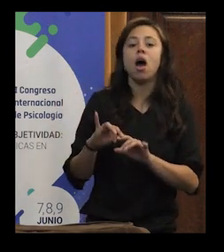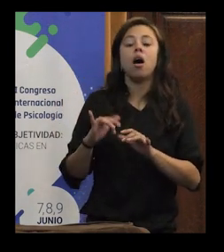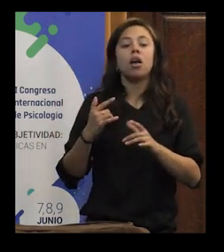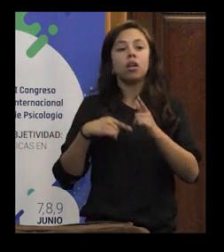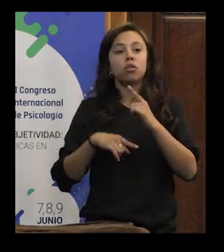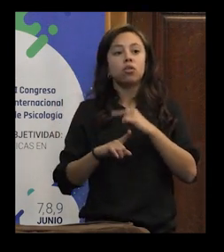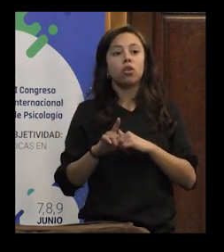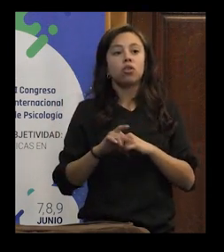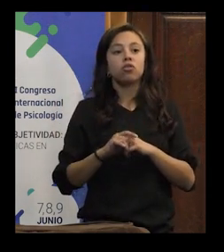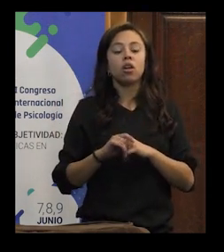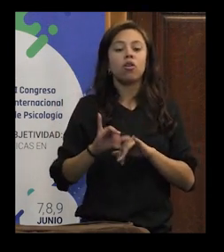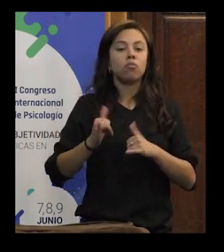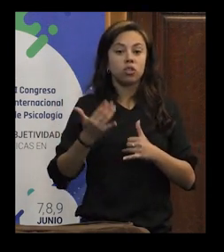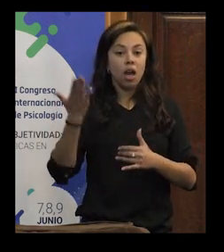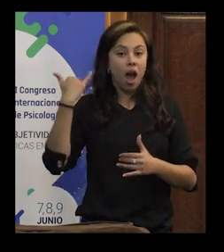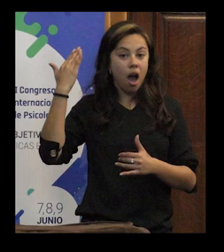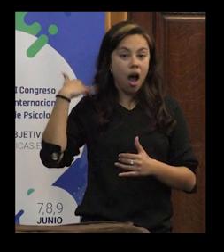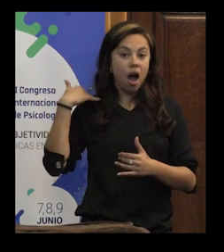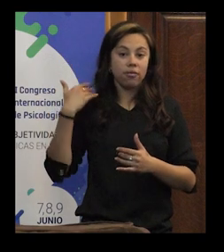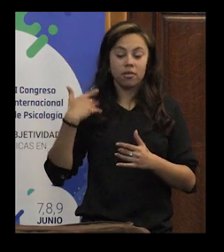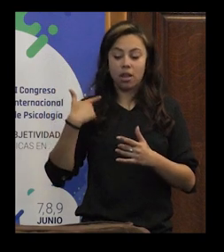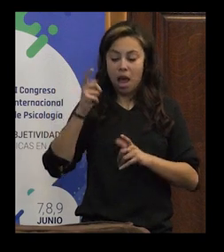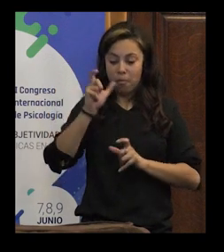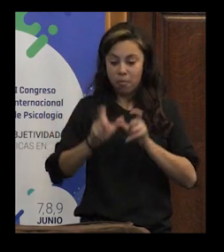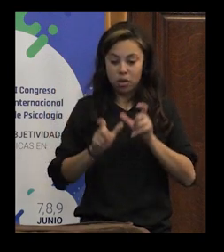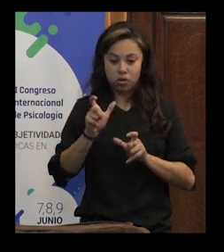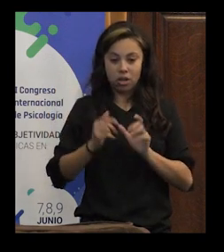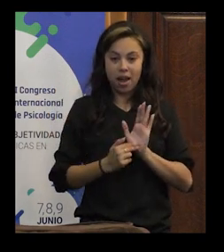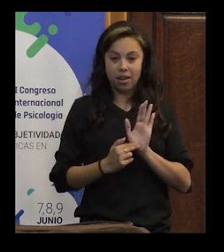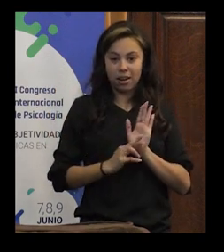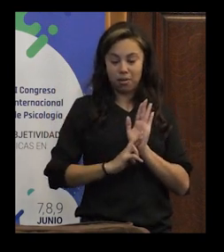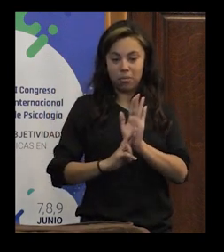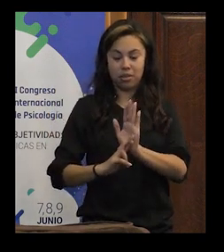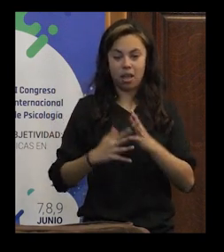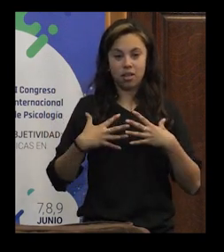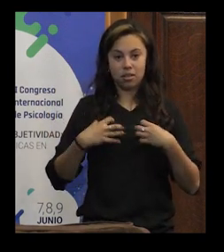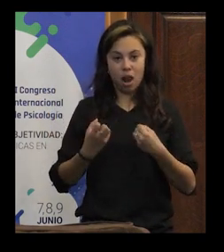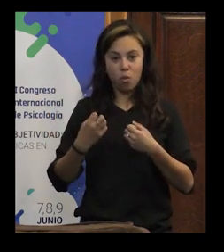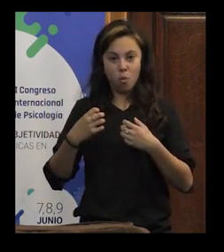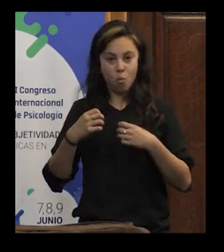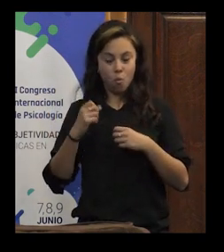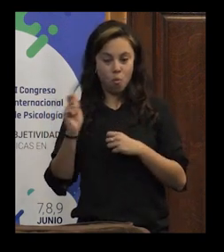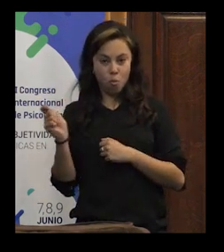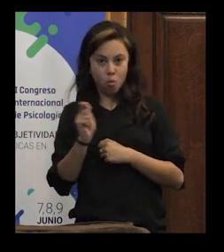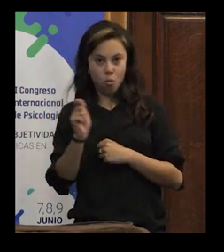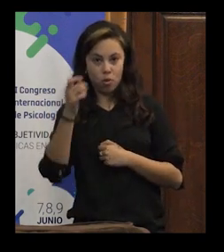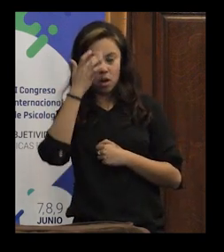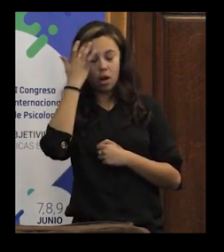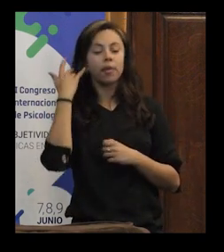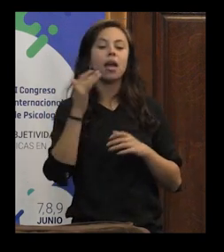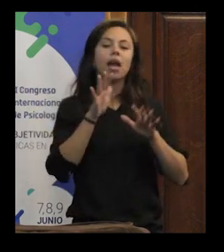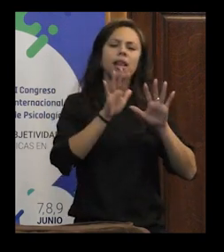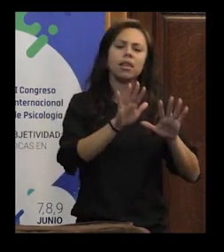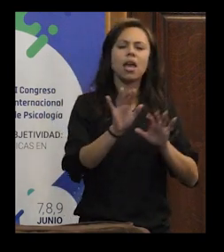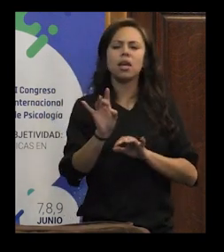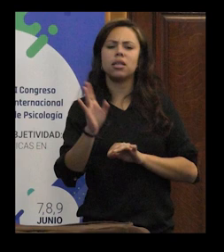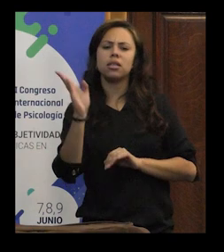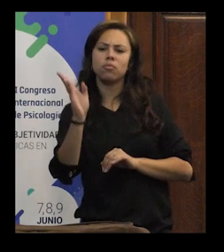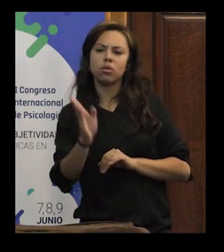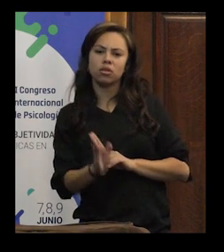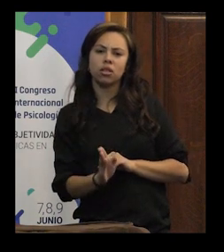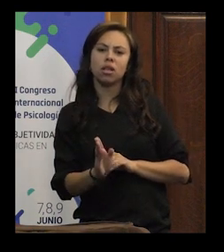defensores de la salud pública, el énfasis en los 5 a 10% de los cánceres que son